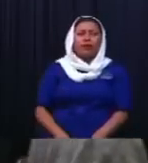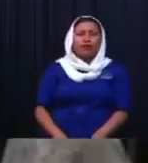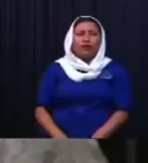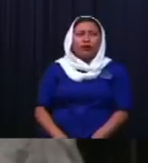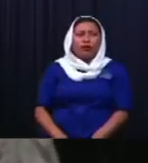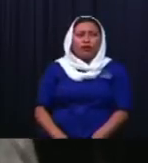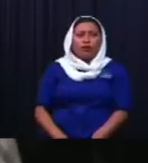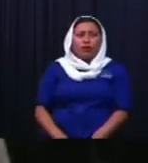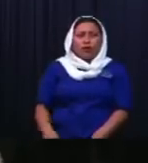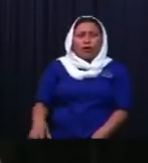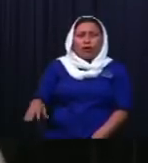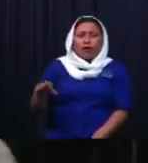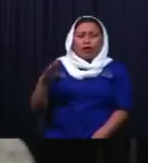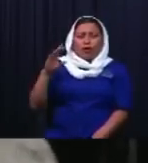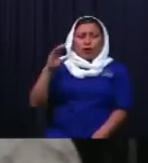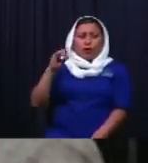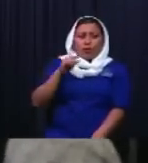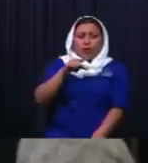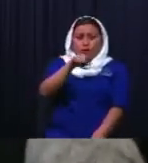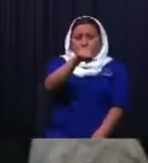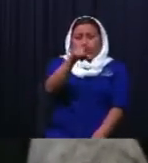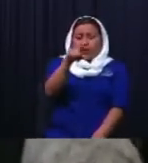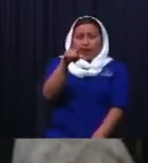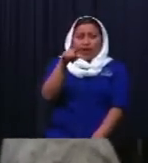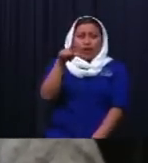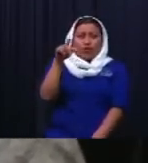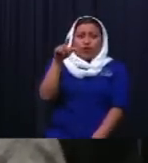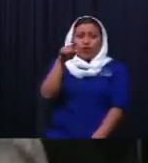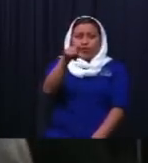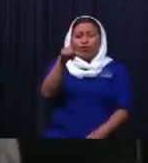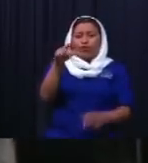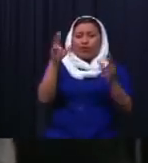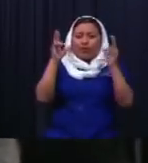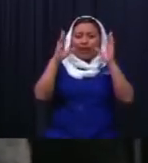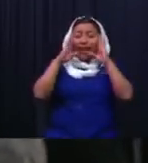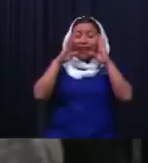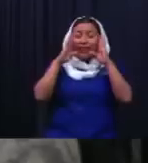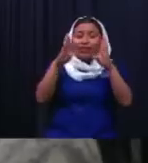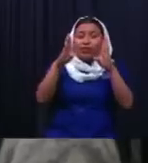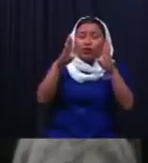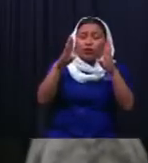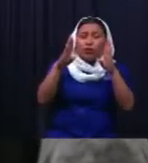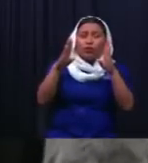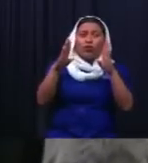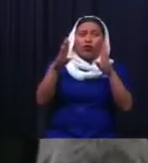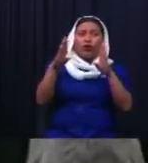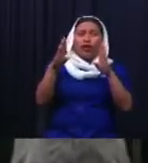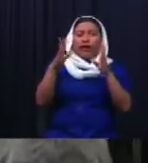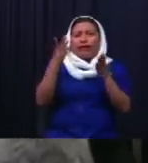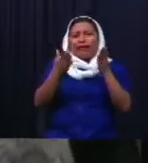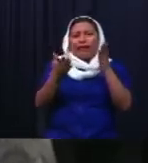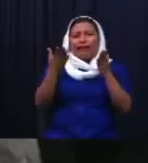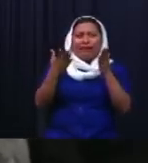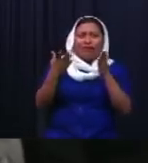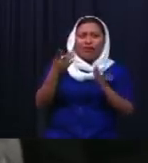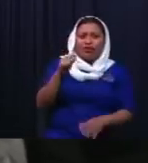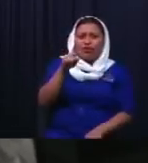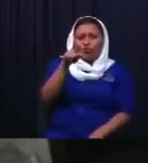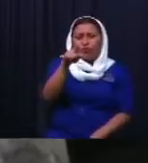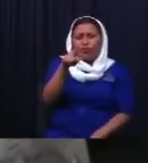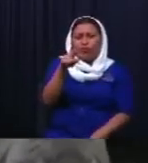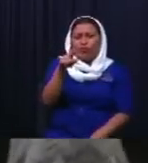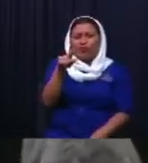Porque ahí donde estás recibiendo, él venías por algo y él y no te vas vacío. Tal vez venías vacío, pero hoy regresas